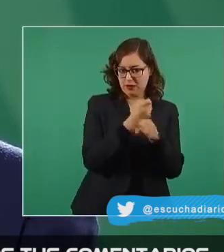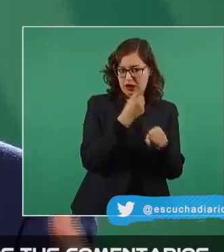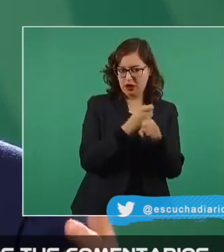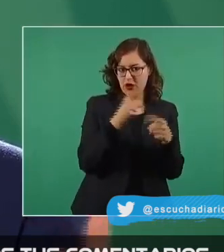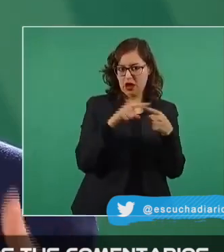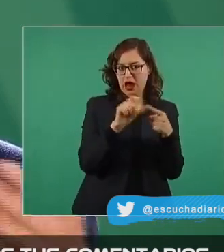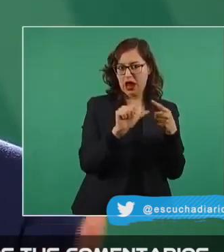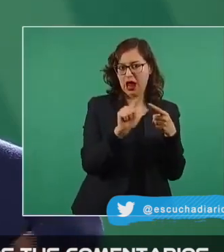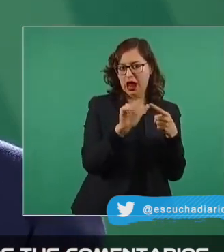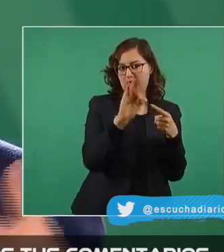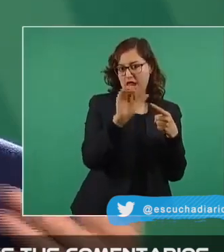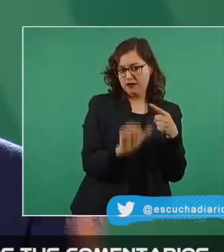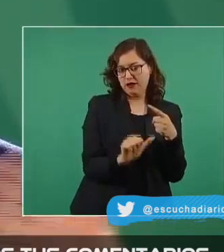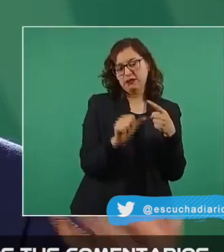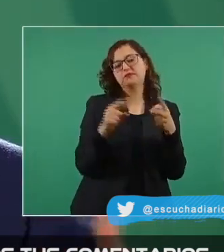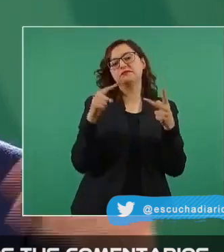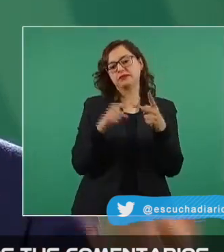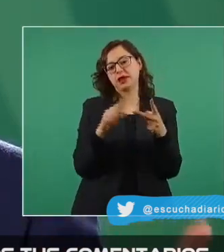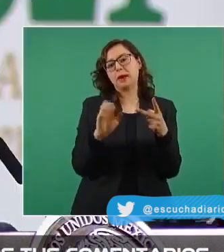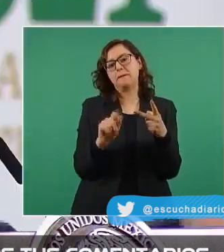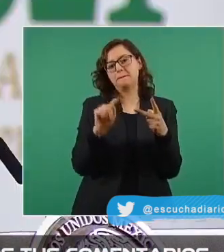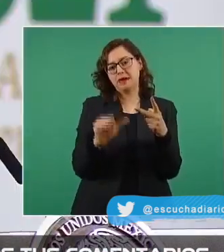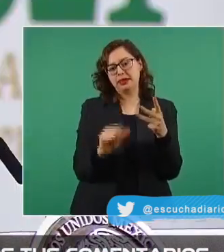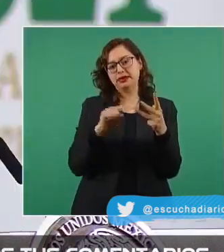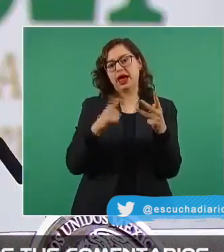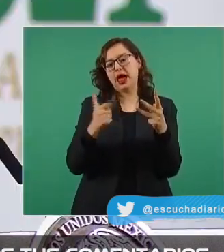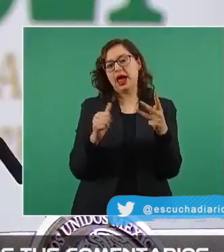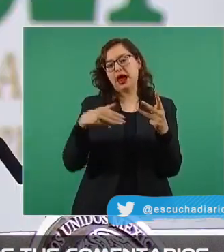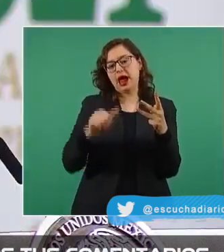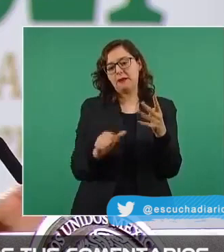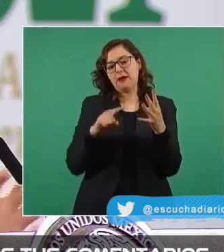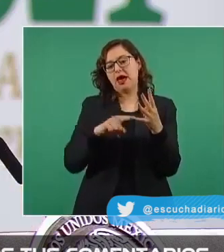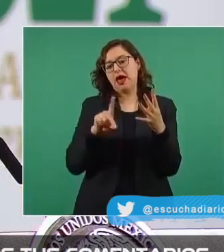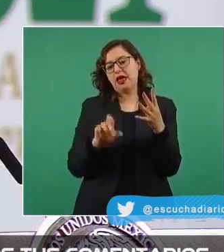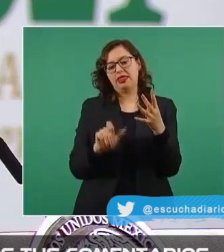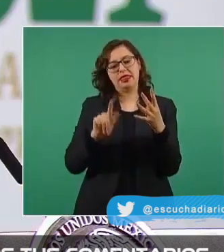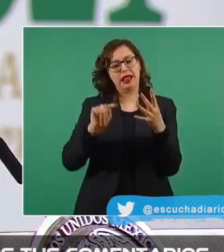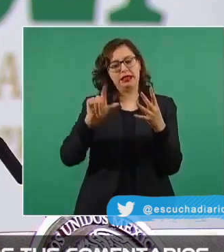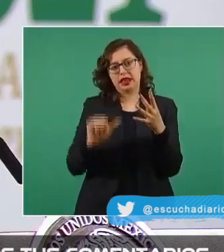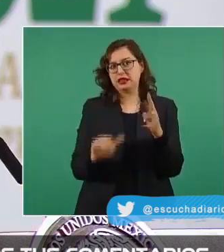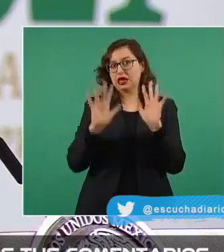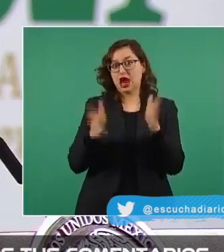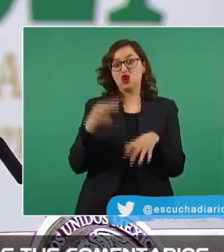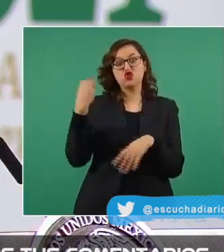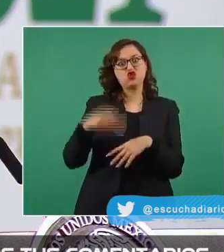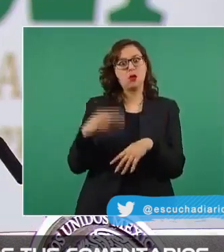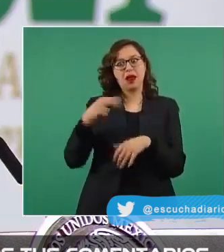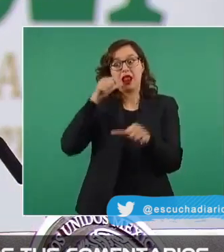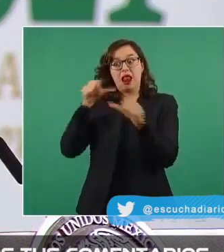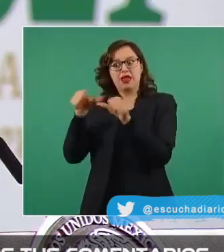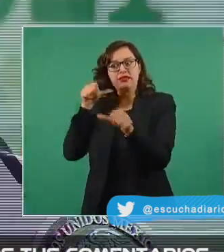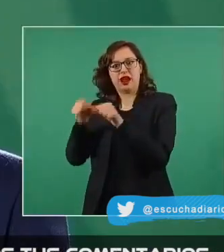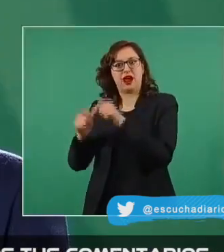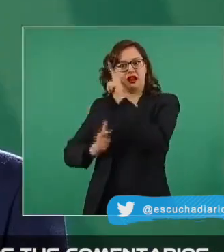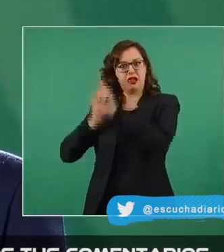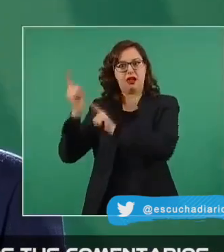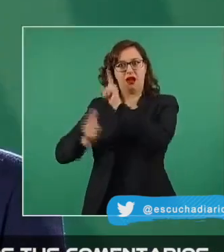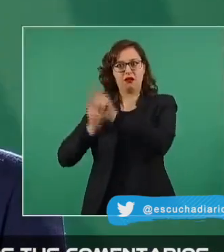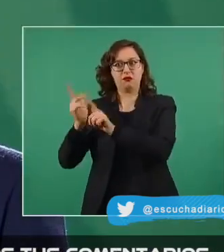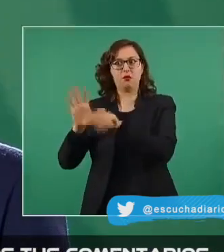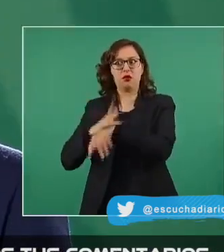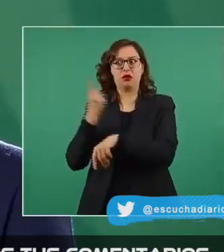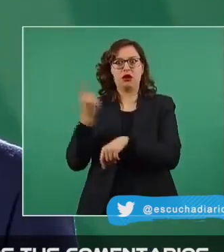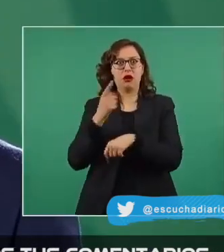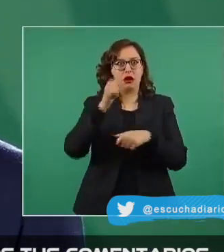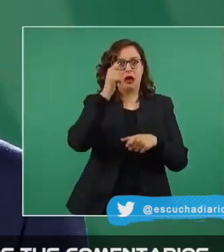con 66%. Recuerda, es indispensable reforzar medidas básicas de prevención, sana